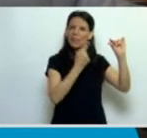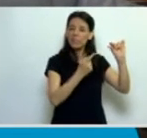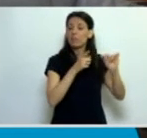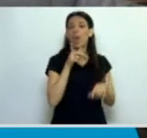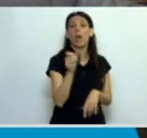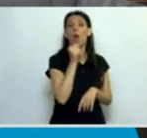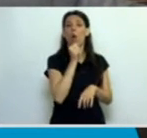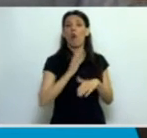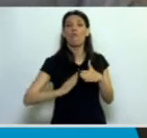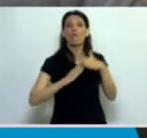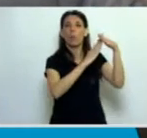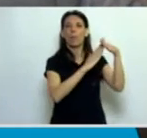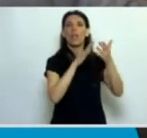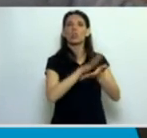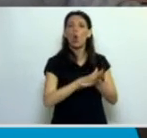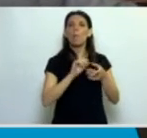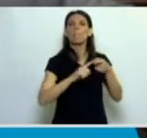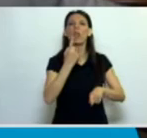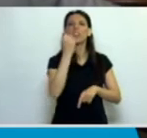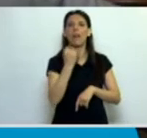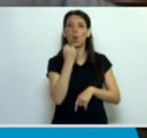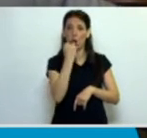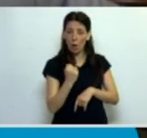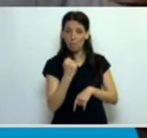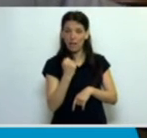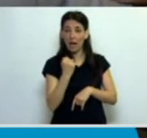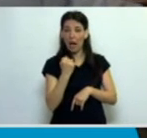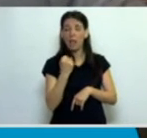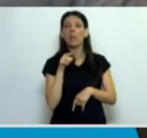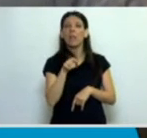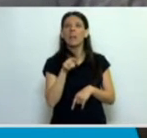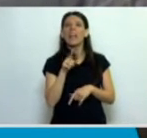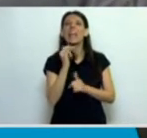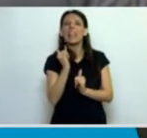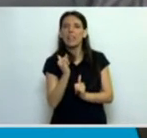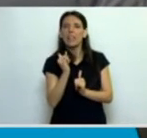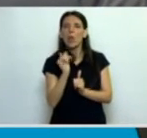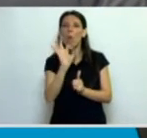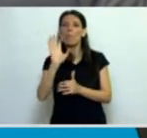vital en la política económica en las empresas con participación minoritaria estatal.